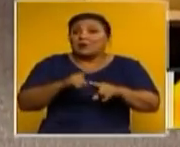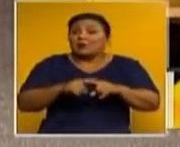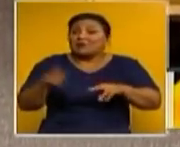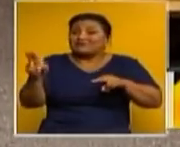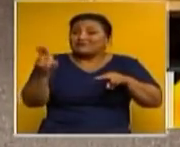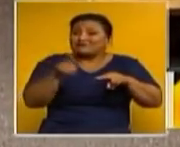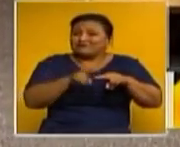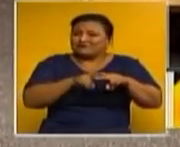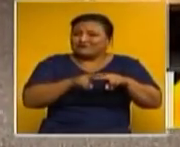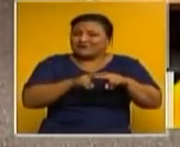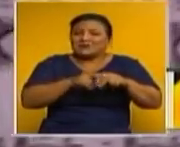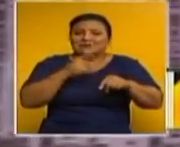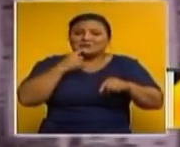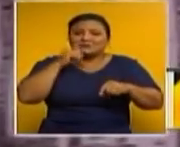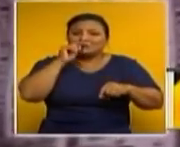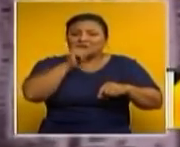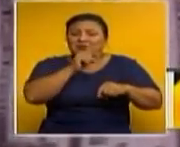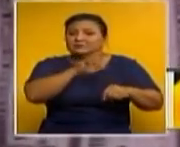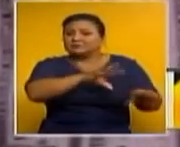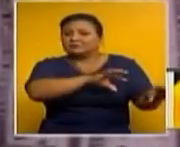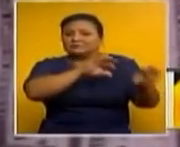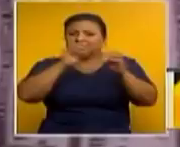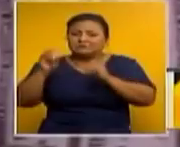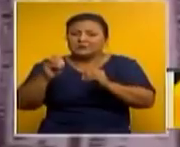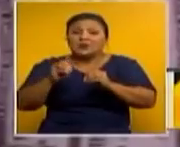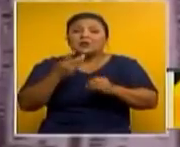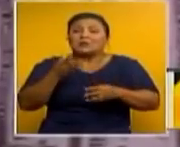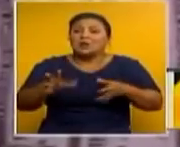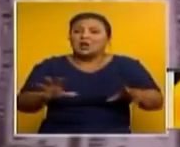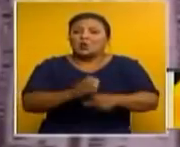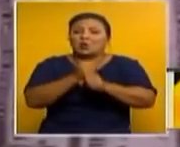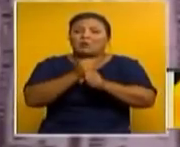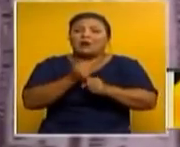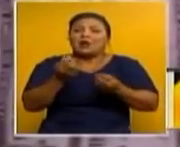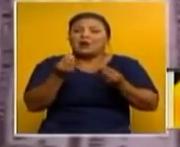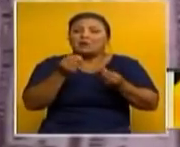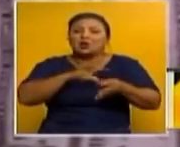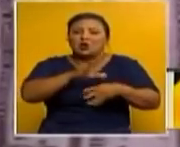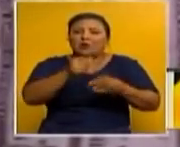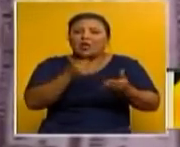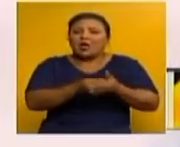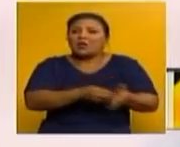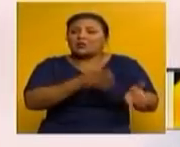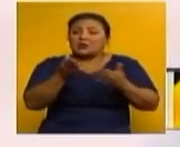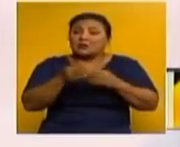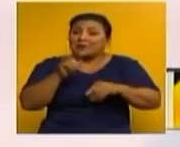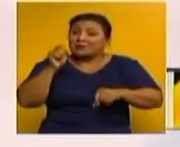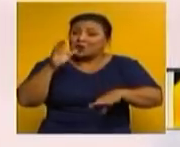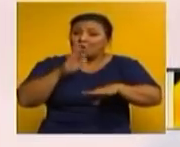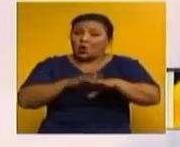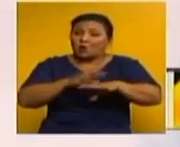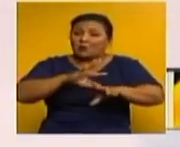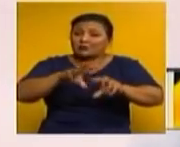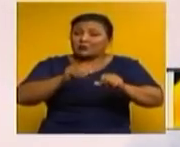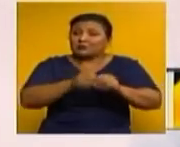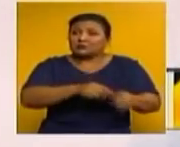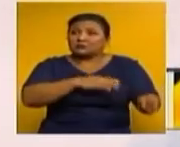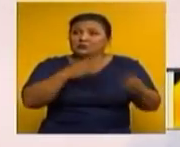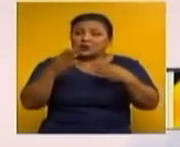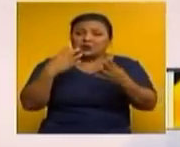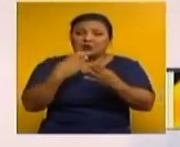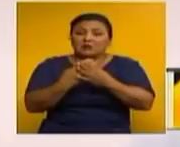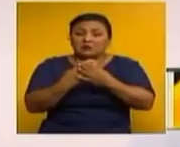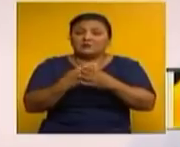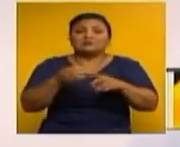en el que se movilizaban. Además, se recuperó parte del dinero sustraído. Los sospechosos fueron llevados ante el fiscal de turno mientras la policía le sigue el